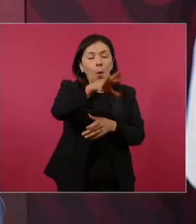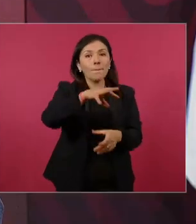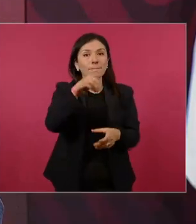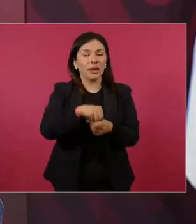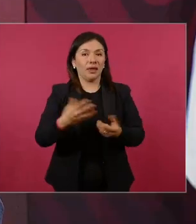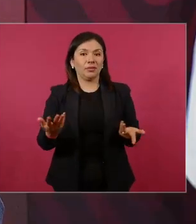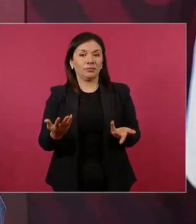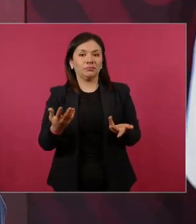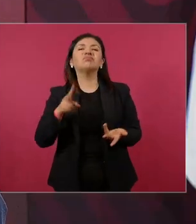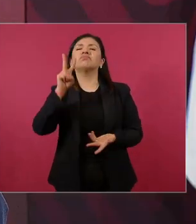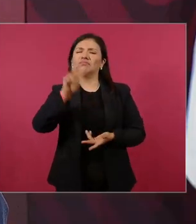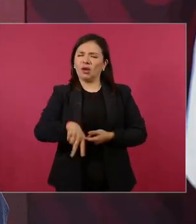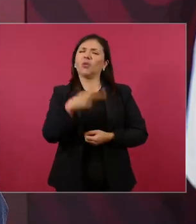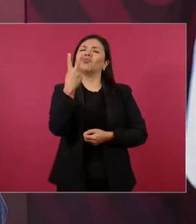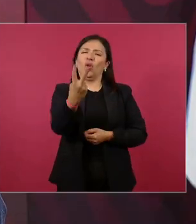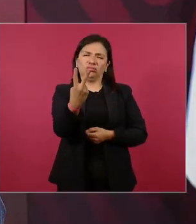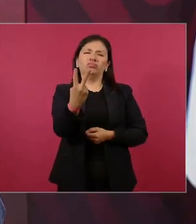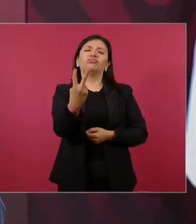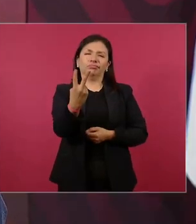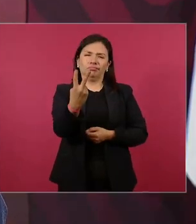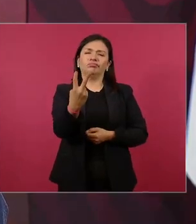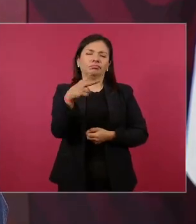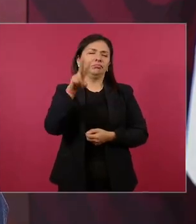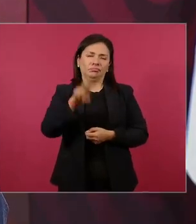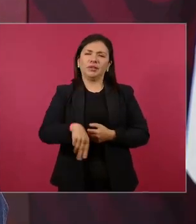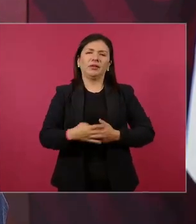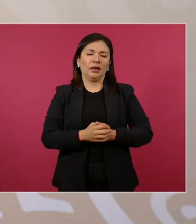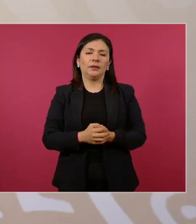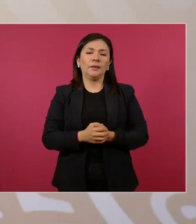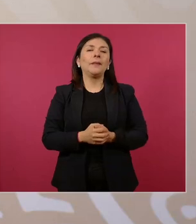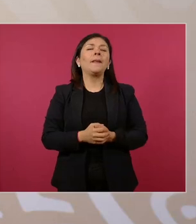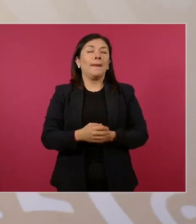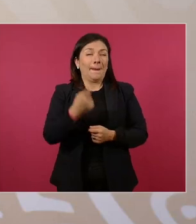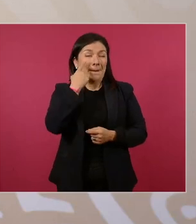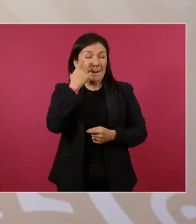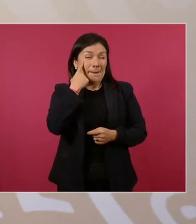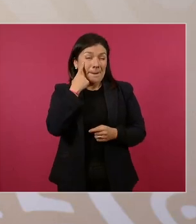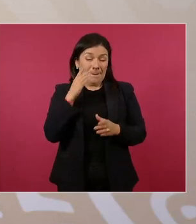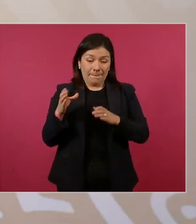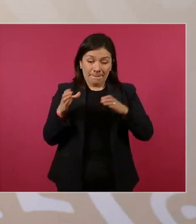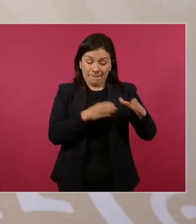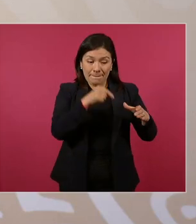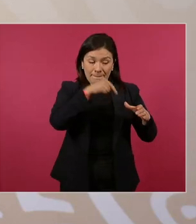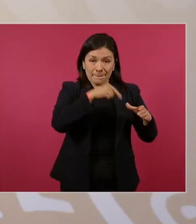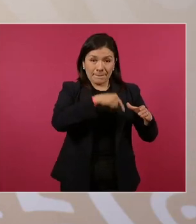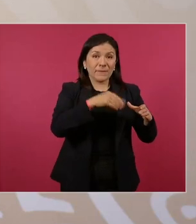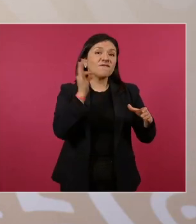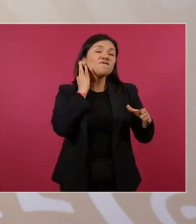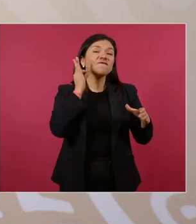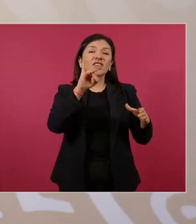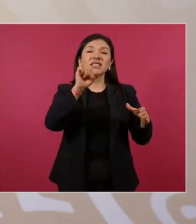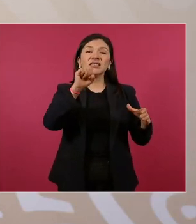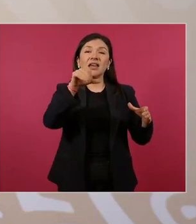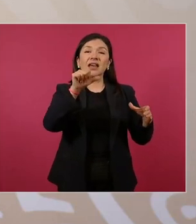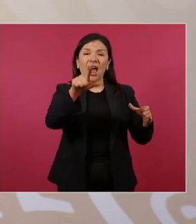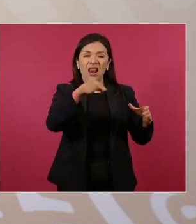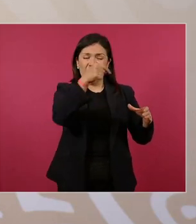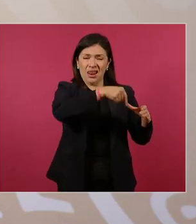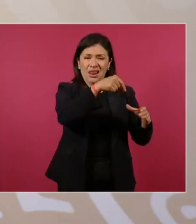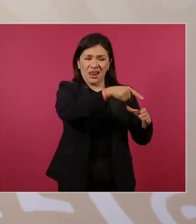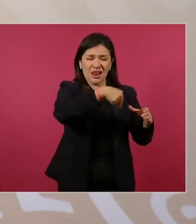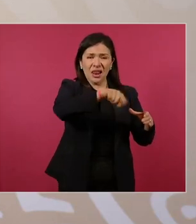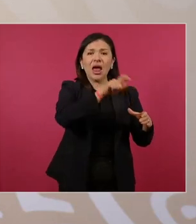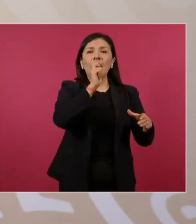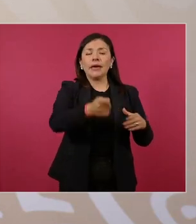porque sí son las dos cosas. O sea, el caso de las fiscalías es el que